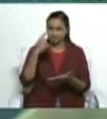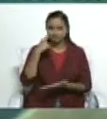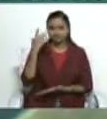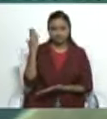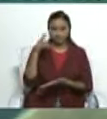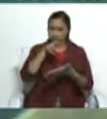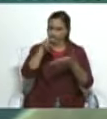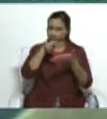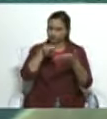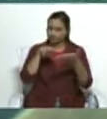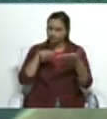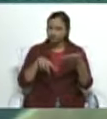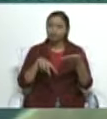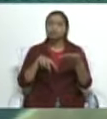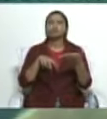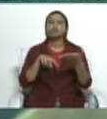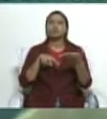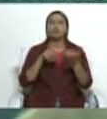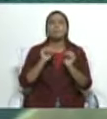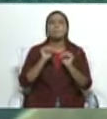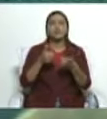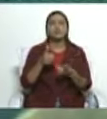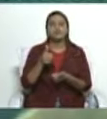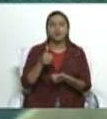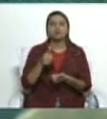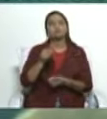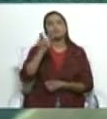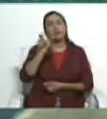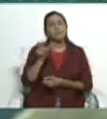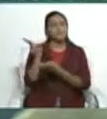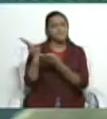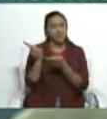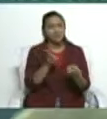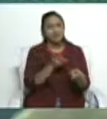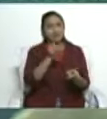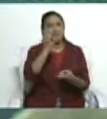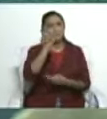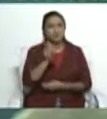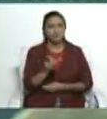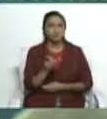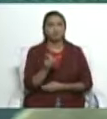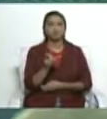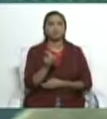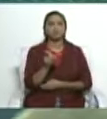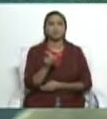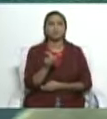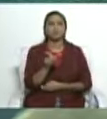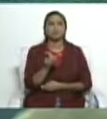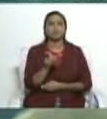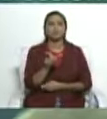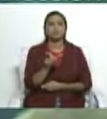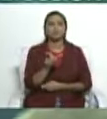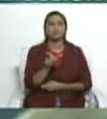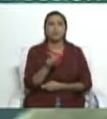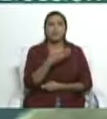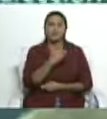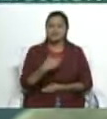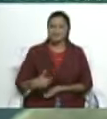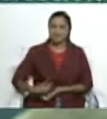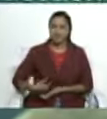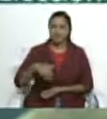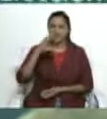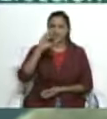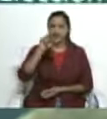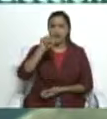2024. Seguidamente, palabras de bienvenida del presidente del Poder Electoral, doctor Elvis Amoroso.